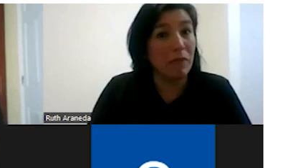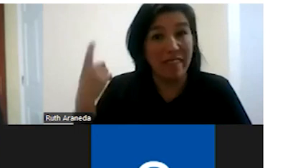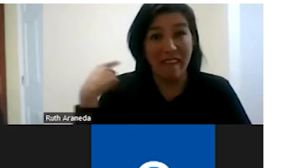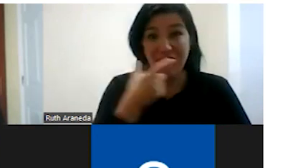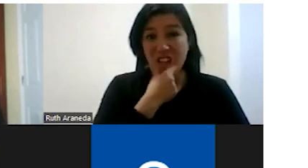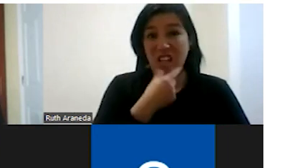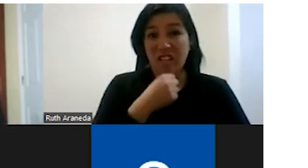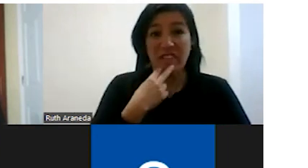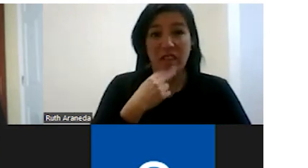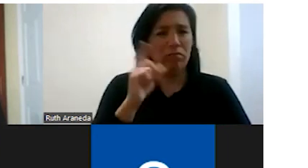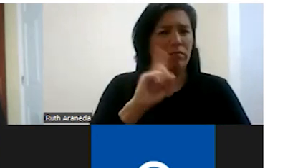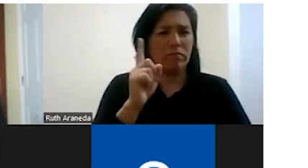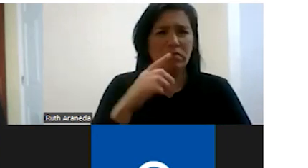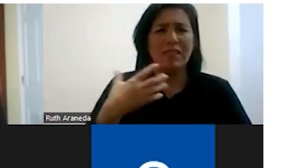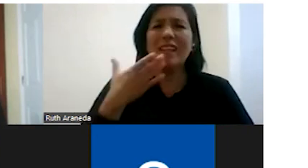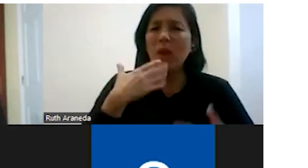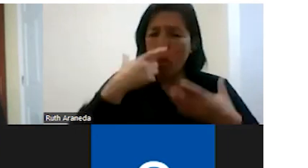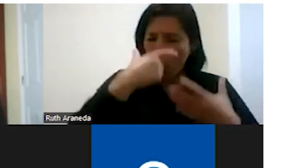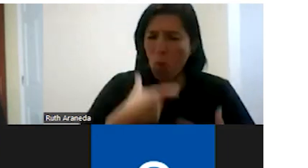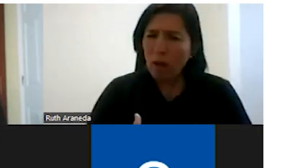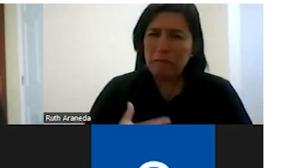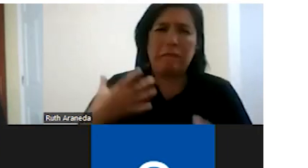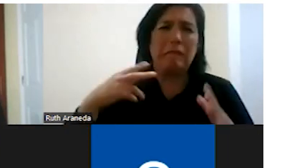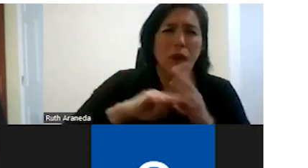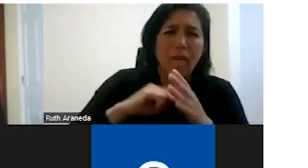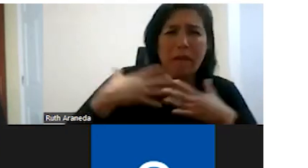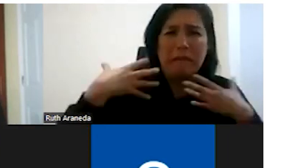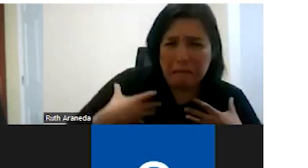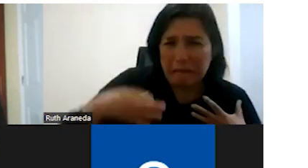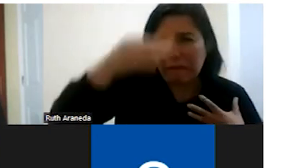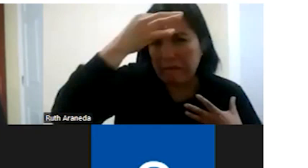fácil, el físico lo sufría mucho, pero bueno,